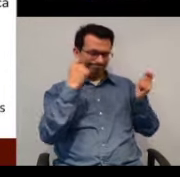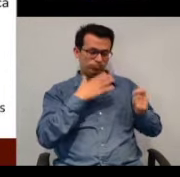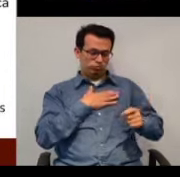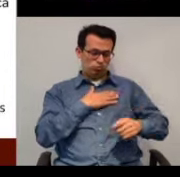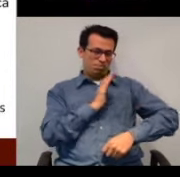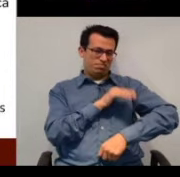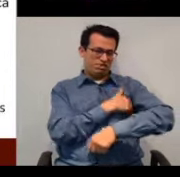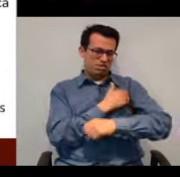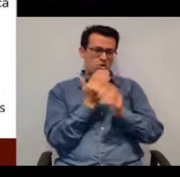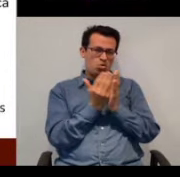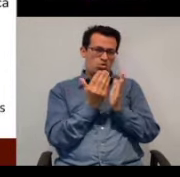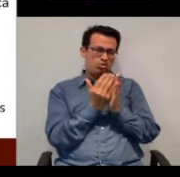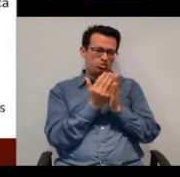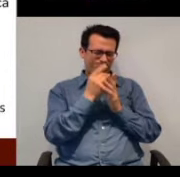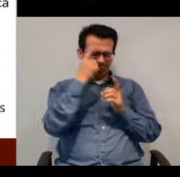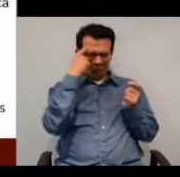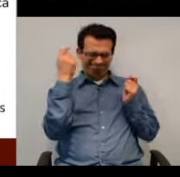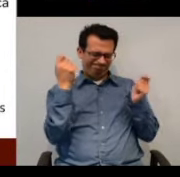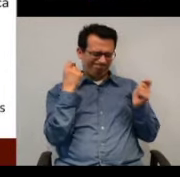Nacional y que podemos resumir